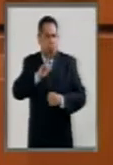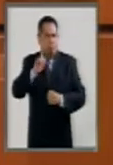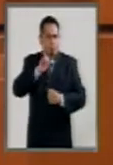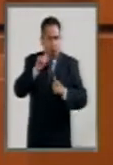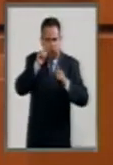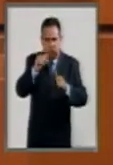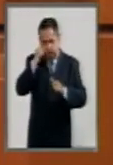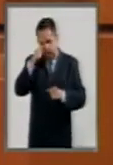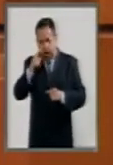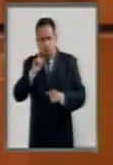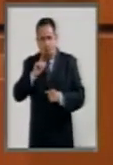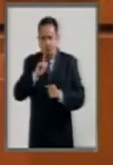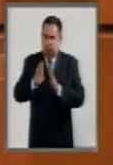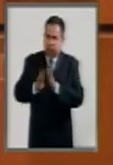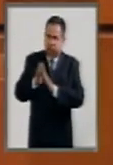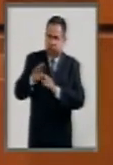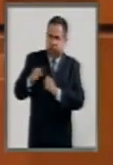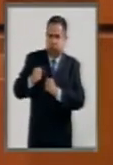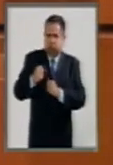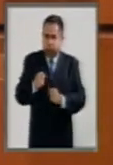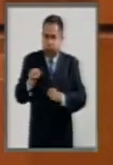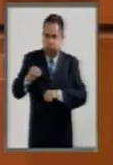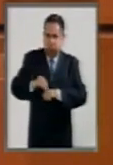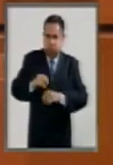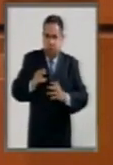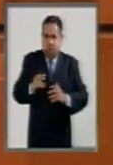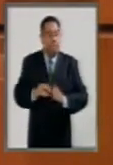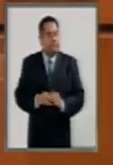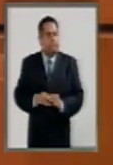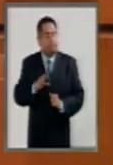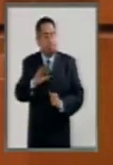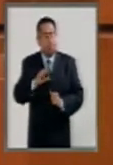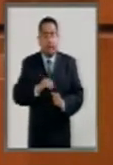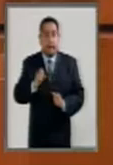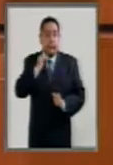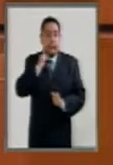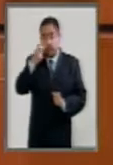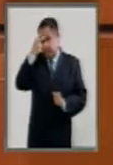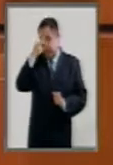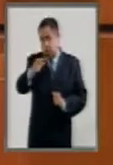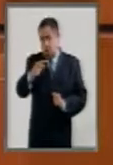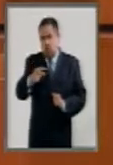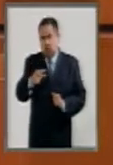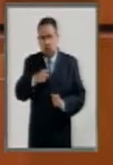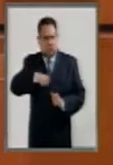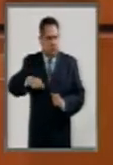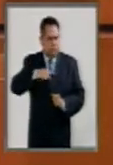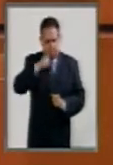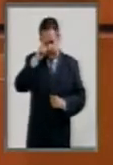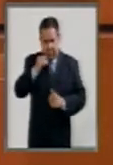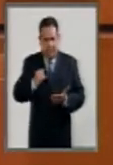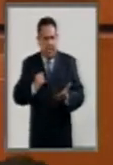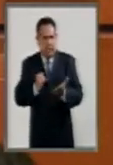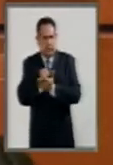el empoderamiento de las mujeres. En el Senado de la República tomamos la decisión